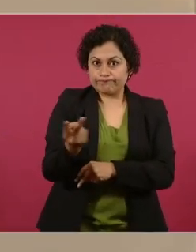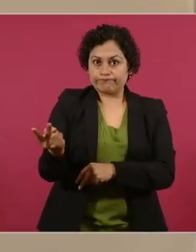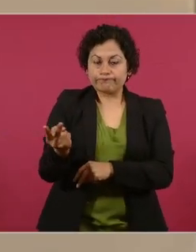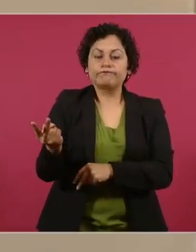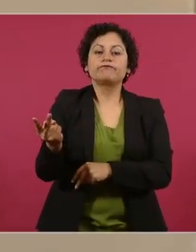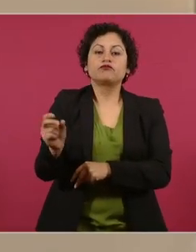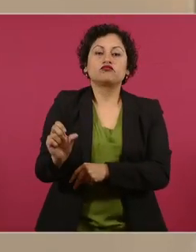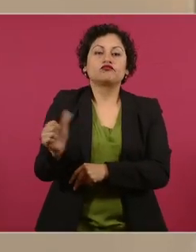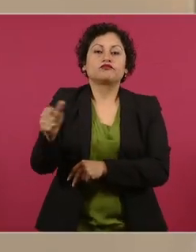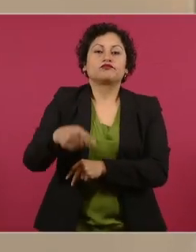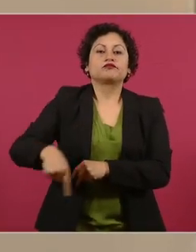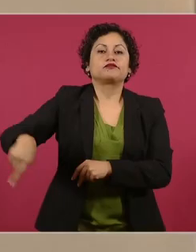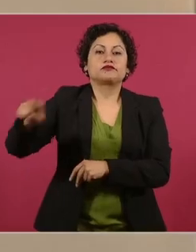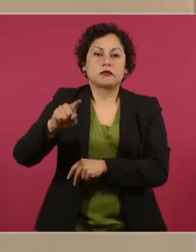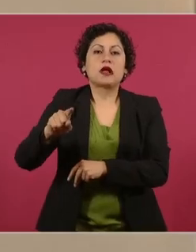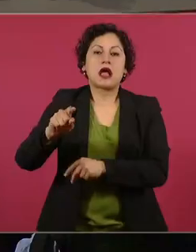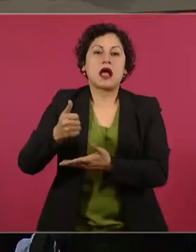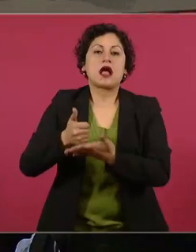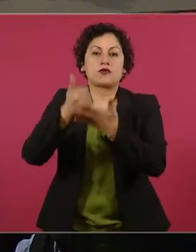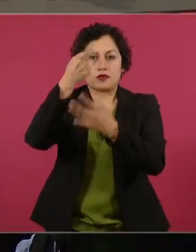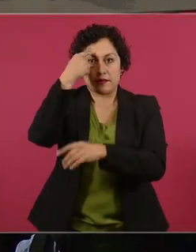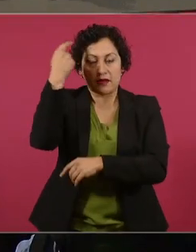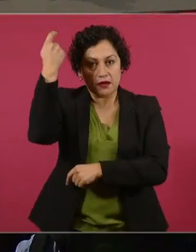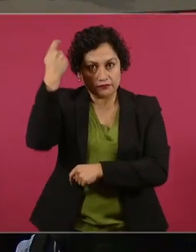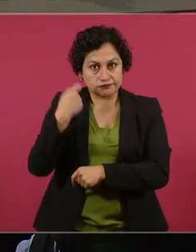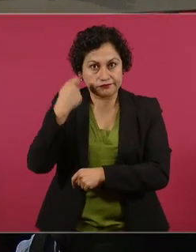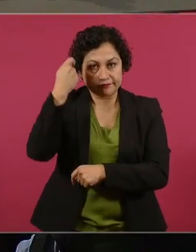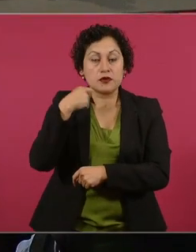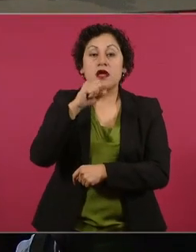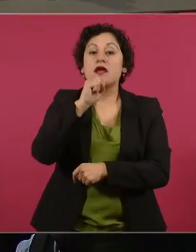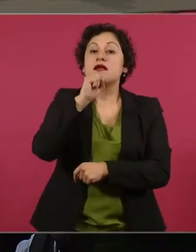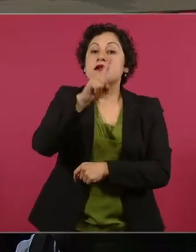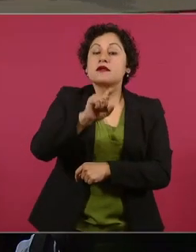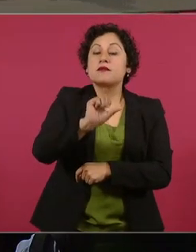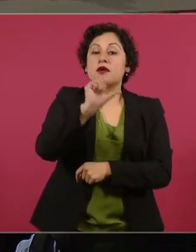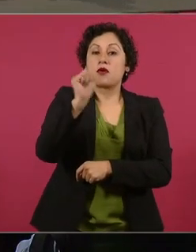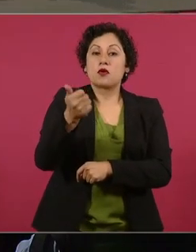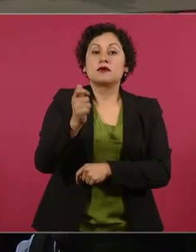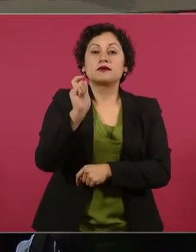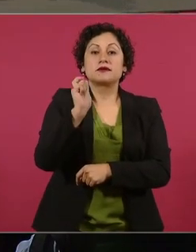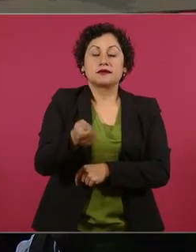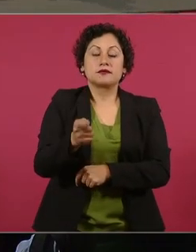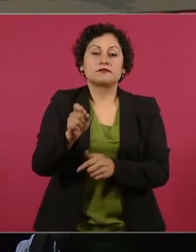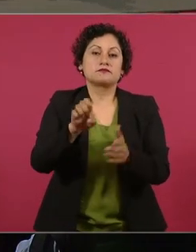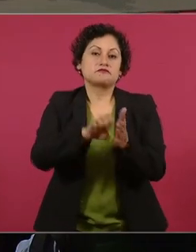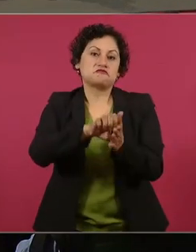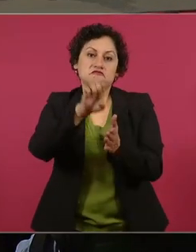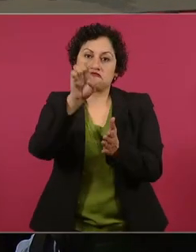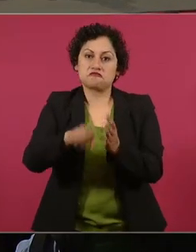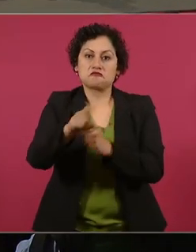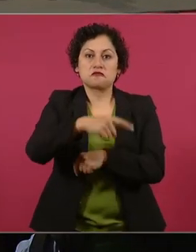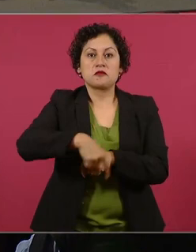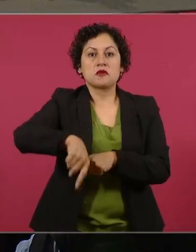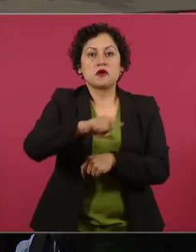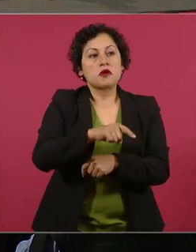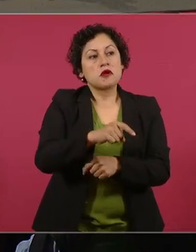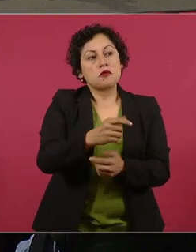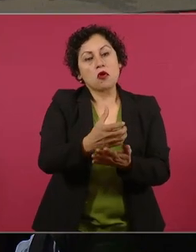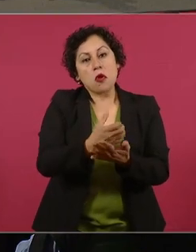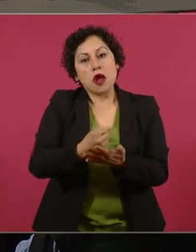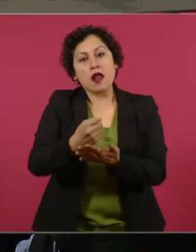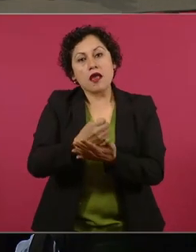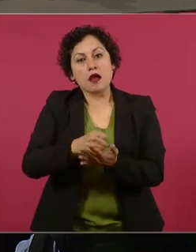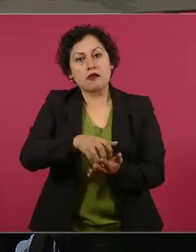las pensiones, y finalmente la capitalización de los rendimientos generados por este propio fondo